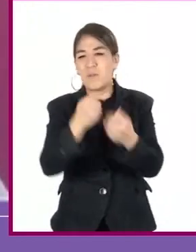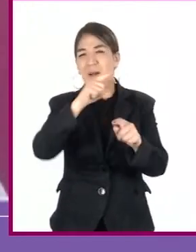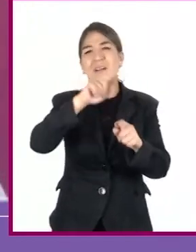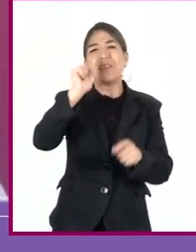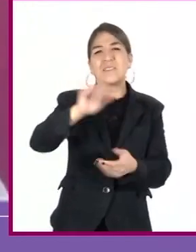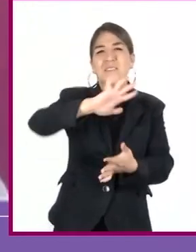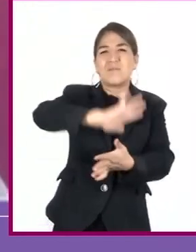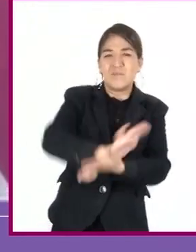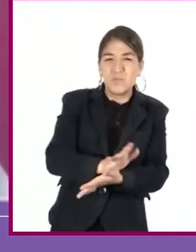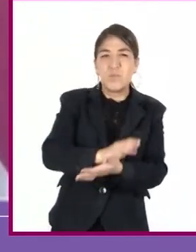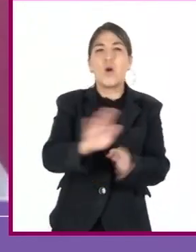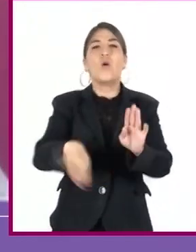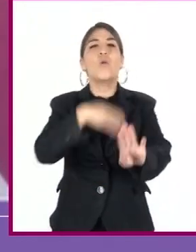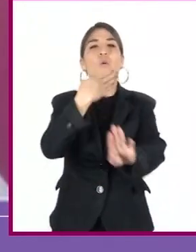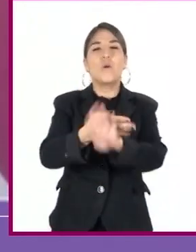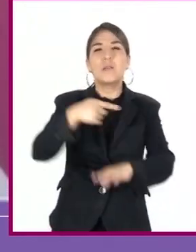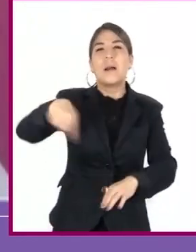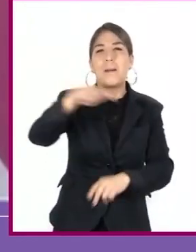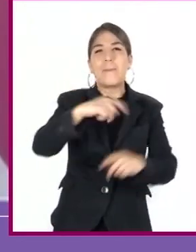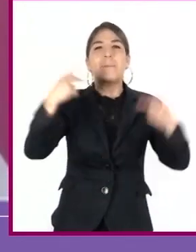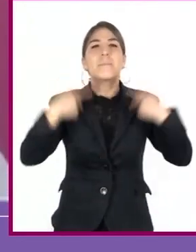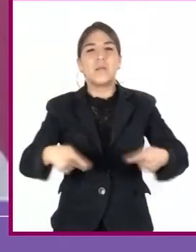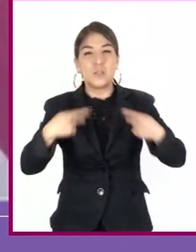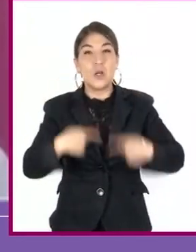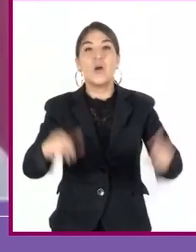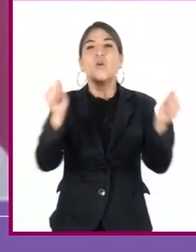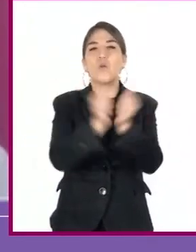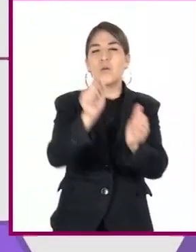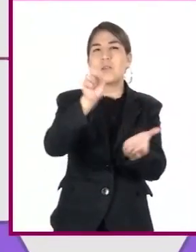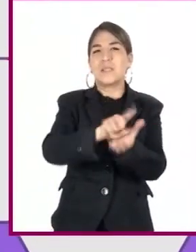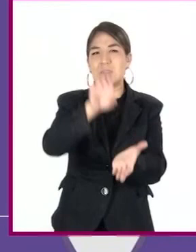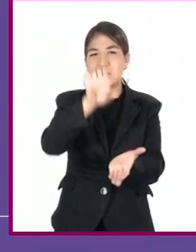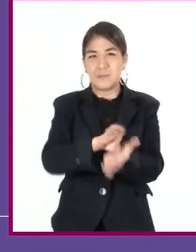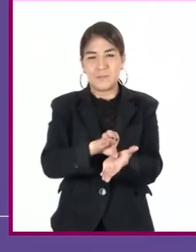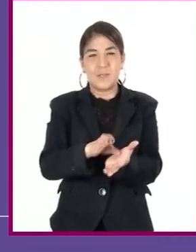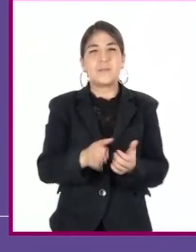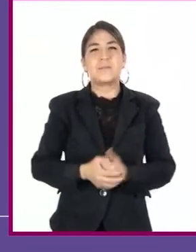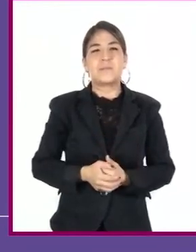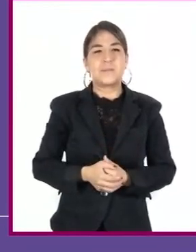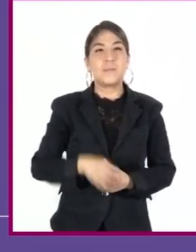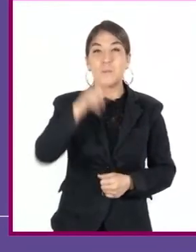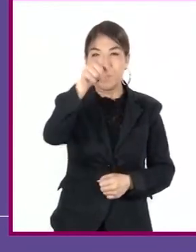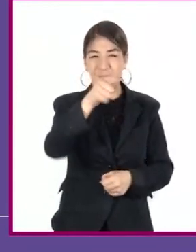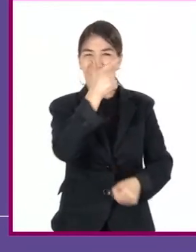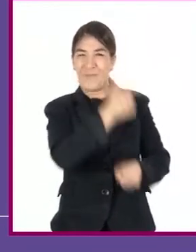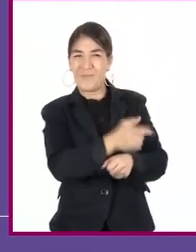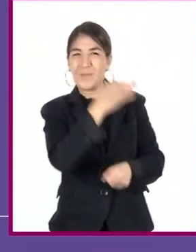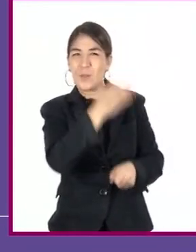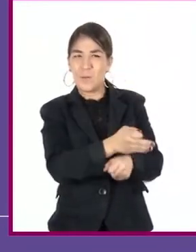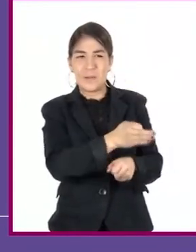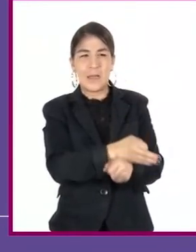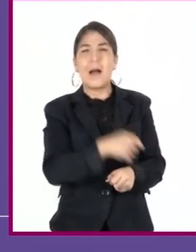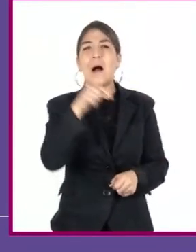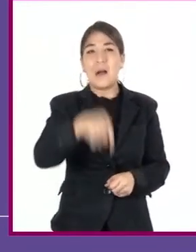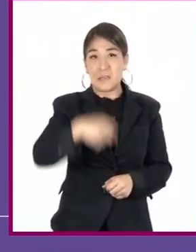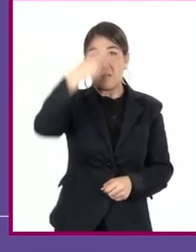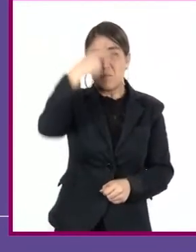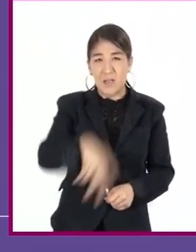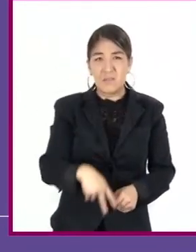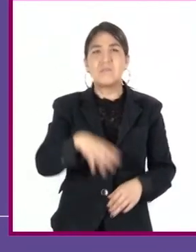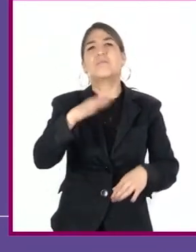discriminación contra las personas con discapacidad. Si se dan cuenta, México ha tenido